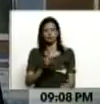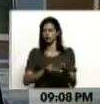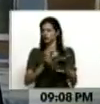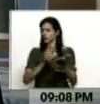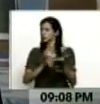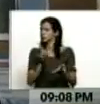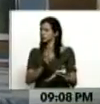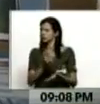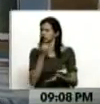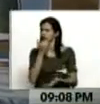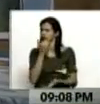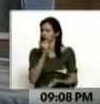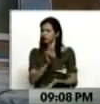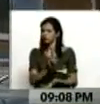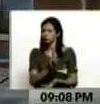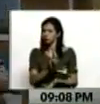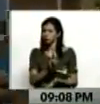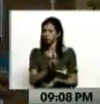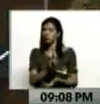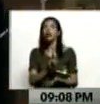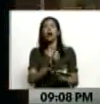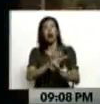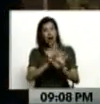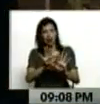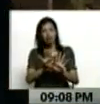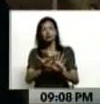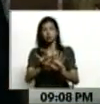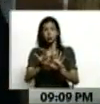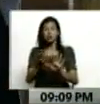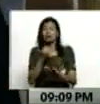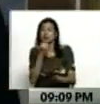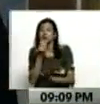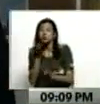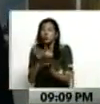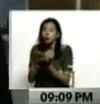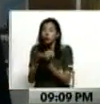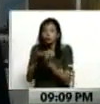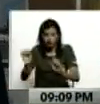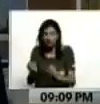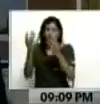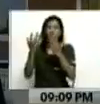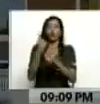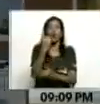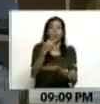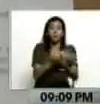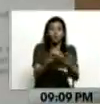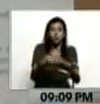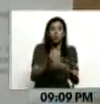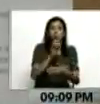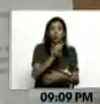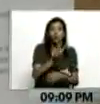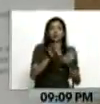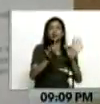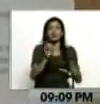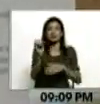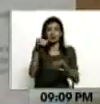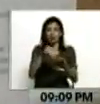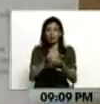ya va no es verdad no es verdad estos son los que le han salvado la vida 1